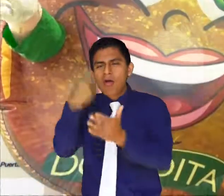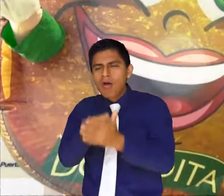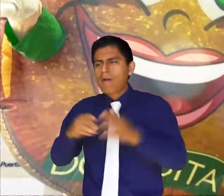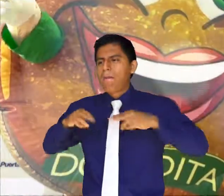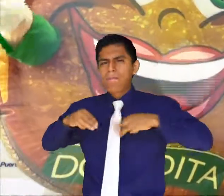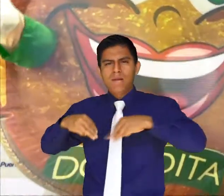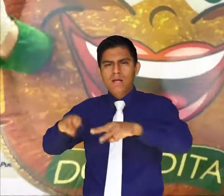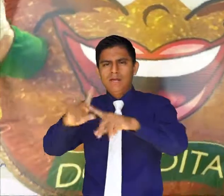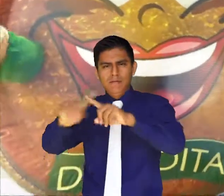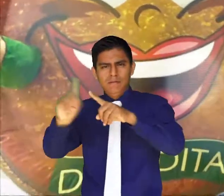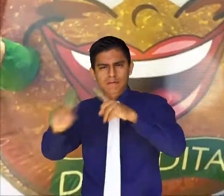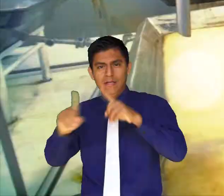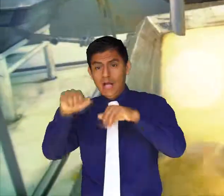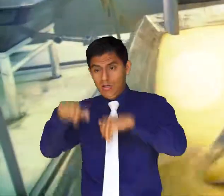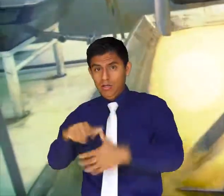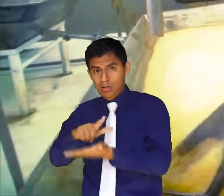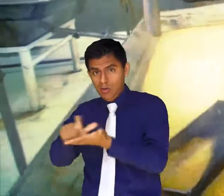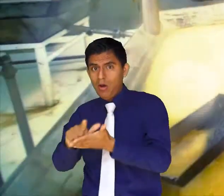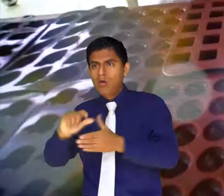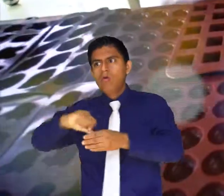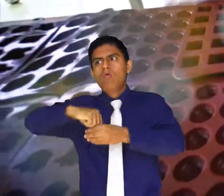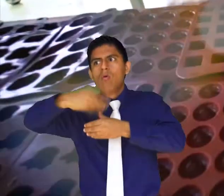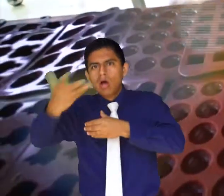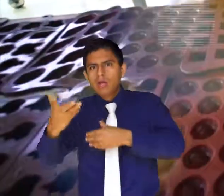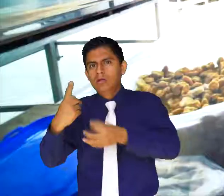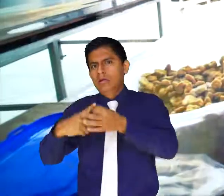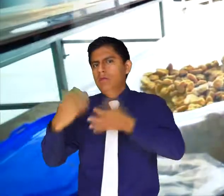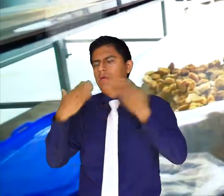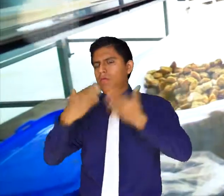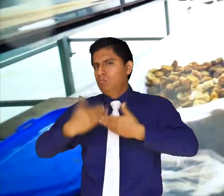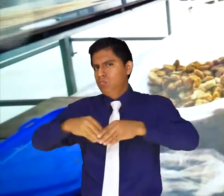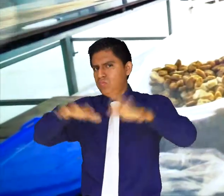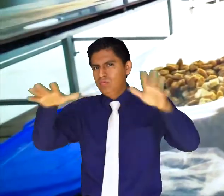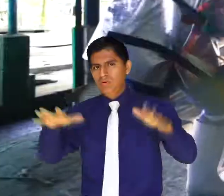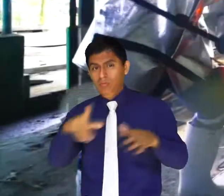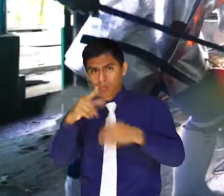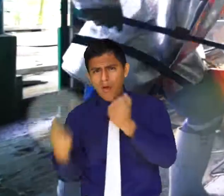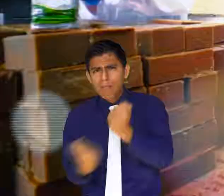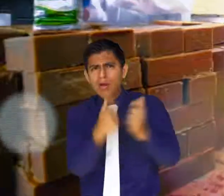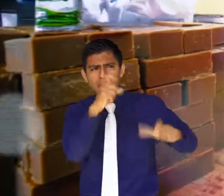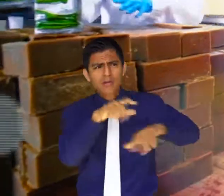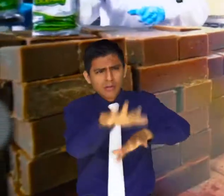principales de nuestra ciudad y a nivel nacional. Apoyemos a nuestros agricultores